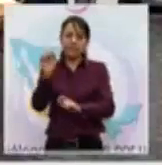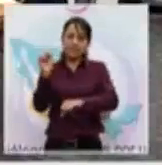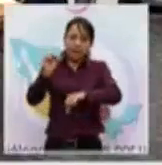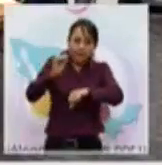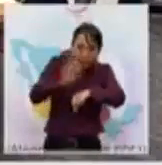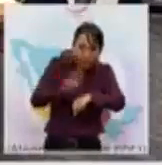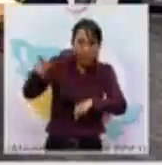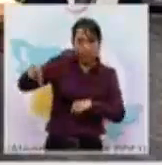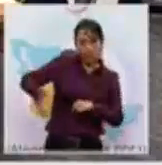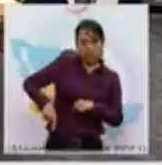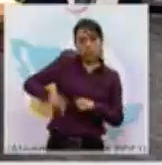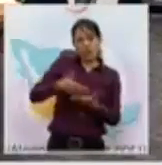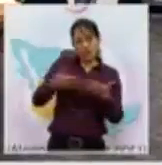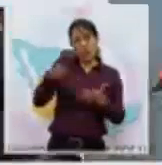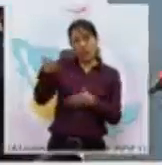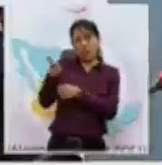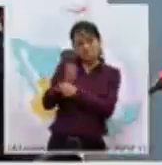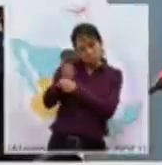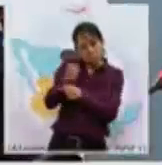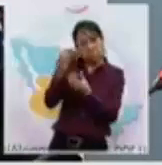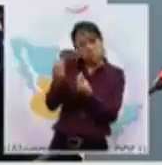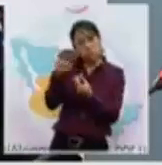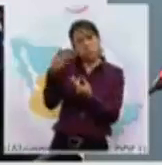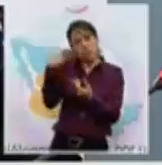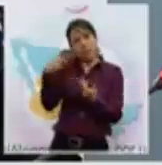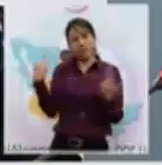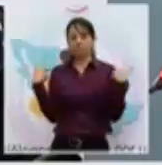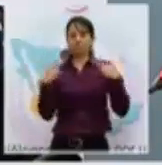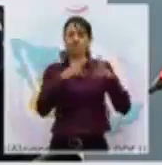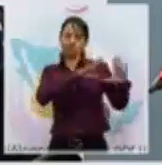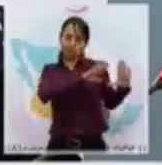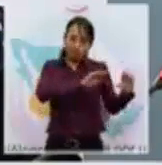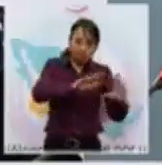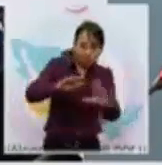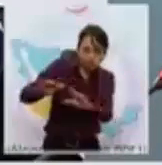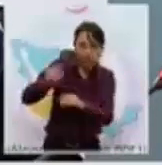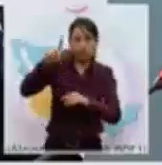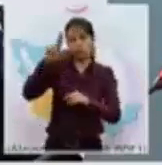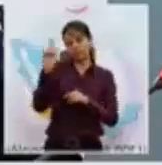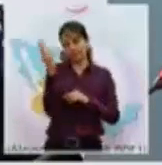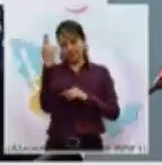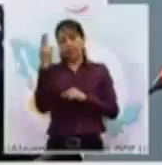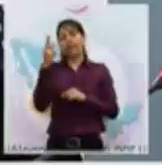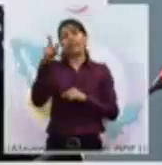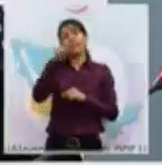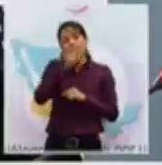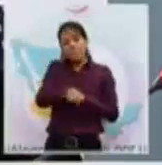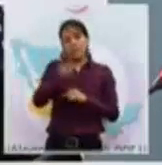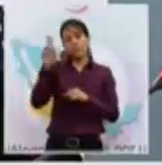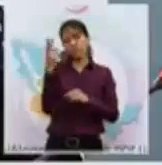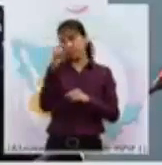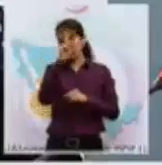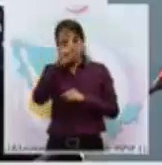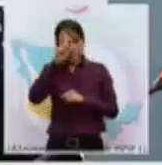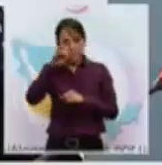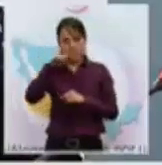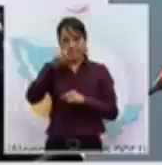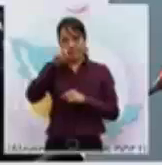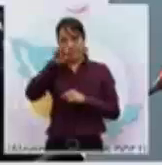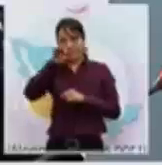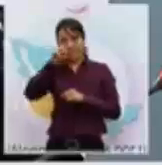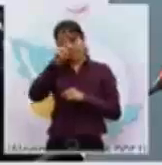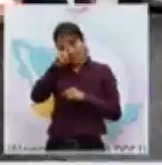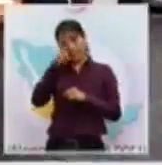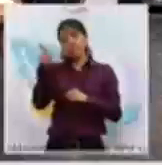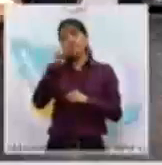sido profesora invitada en Georgetown University, Northwest University y la Universidad Complutense de Madrid. Además, Blanca